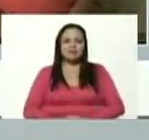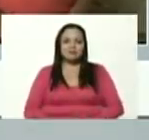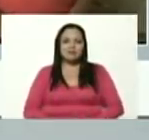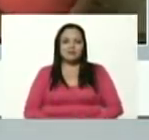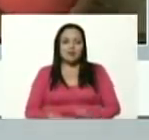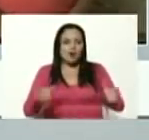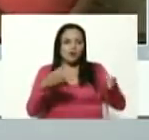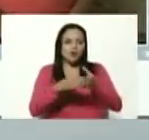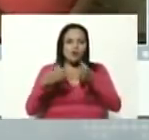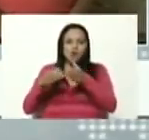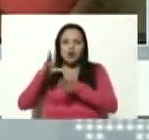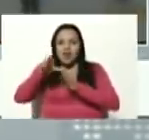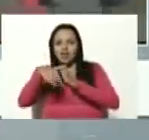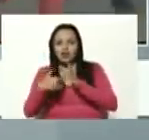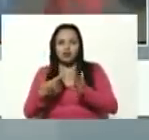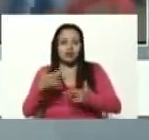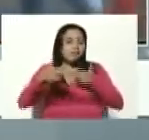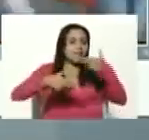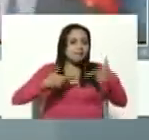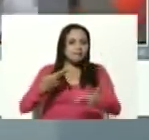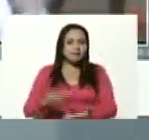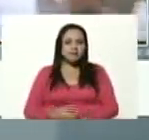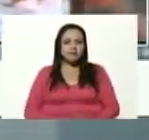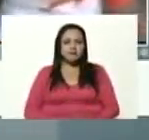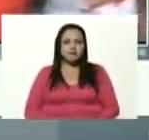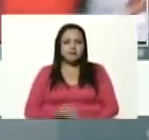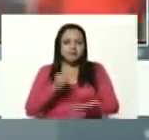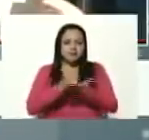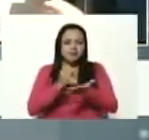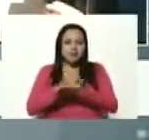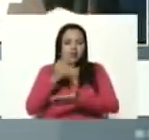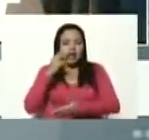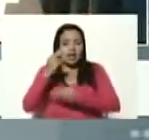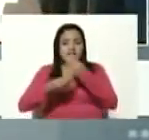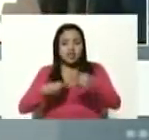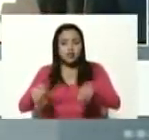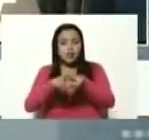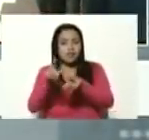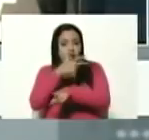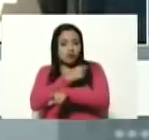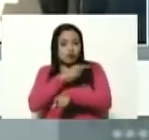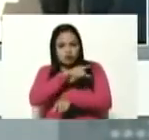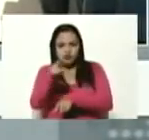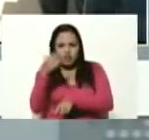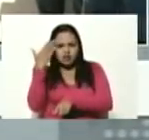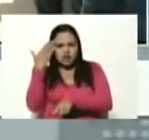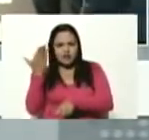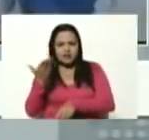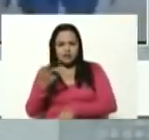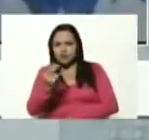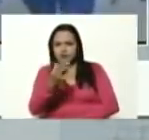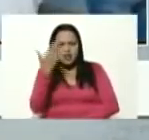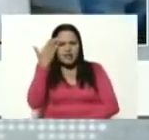de ladrones, de bandidos. Fíjense lo que han hecho con las vacunas. ¿Ustedes lo saben? ¿No lo saben?